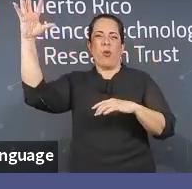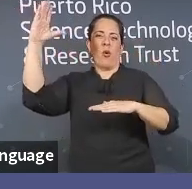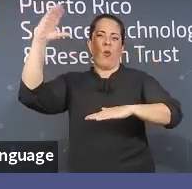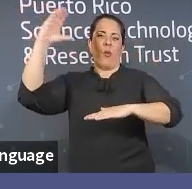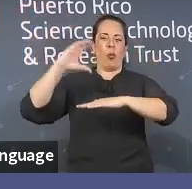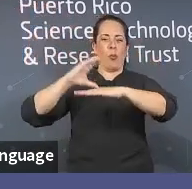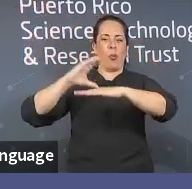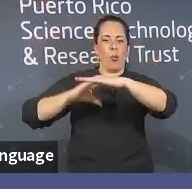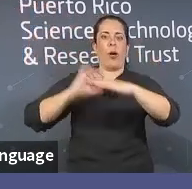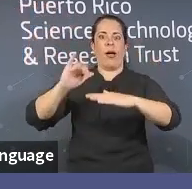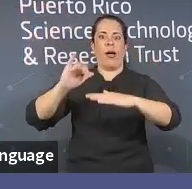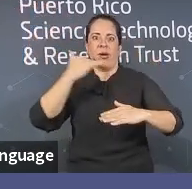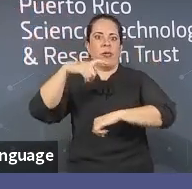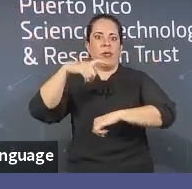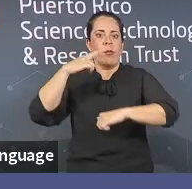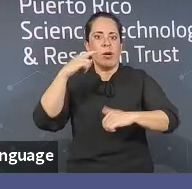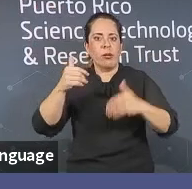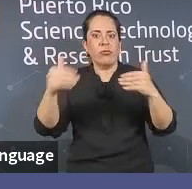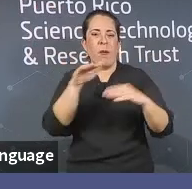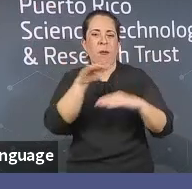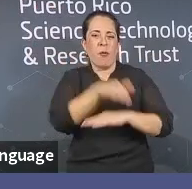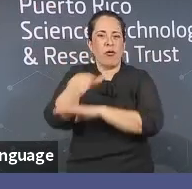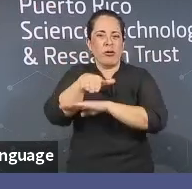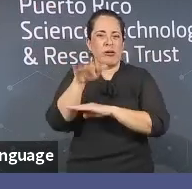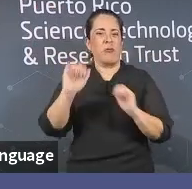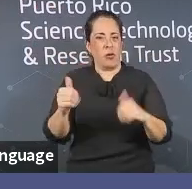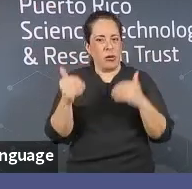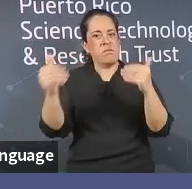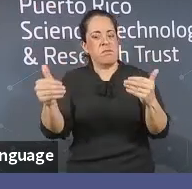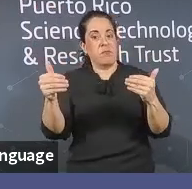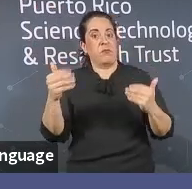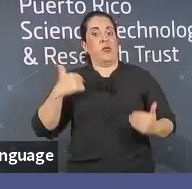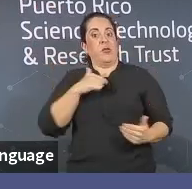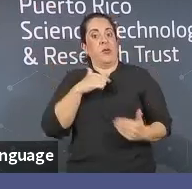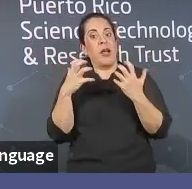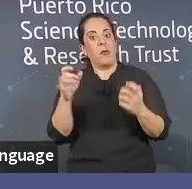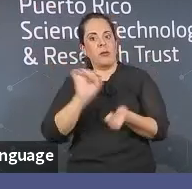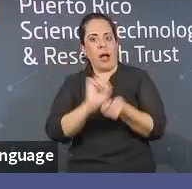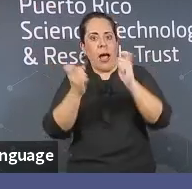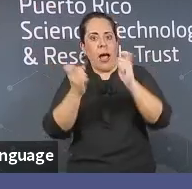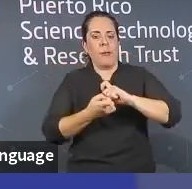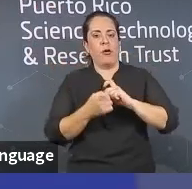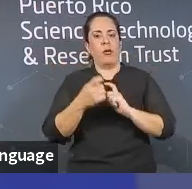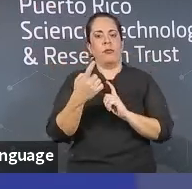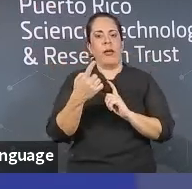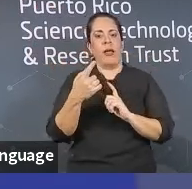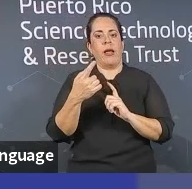para hacer una aplicación. Durante toda la noche se hacen las aplicaciones porque queremos que este cambio térmico